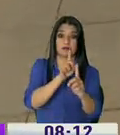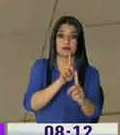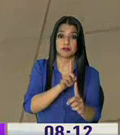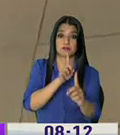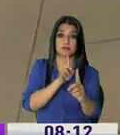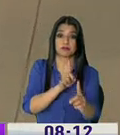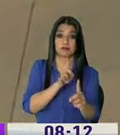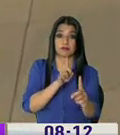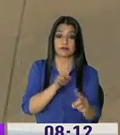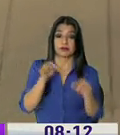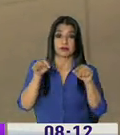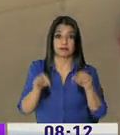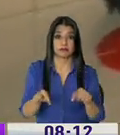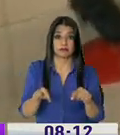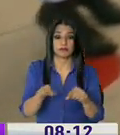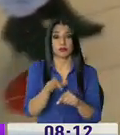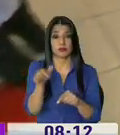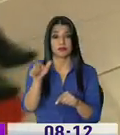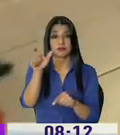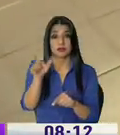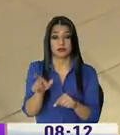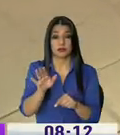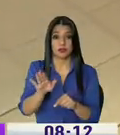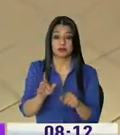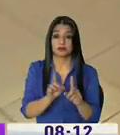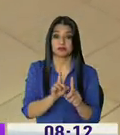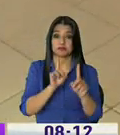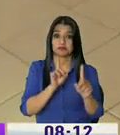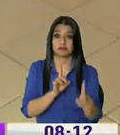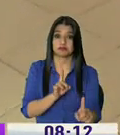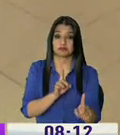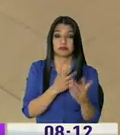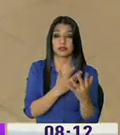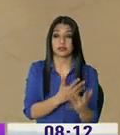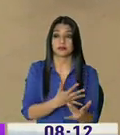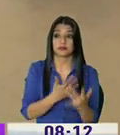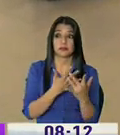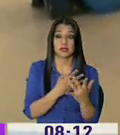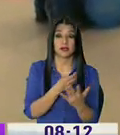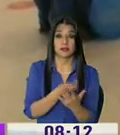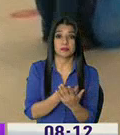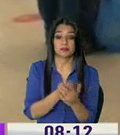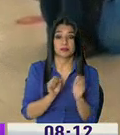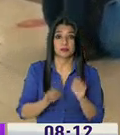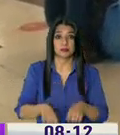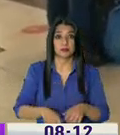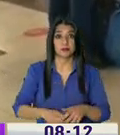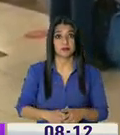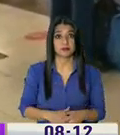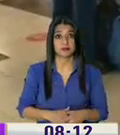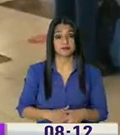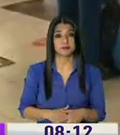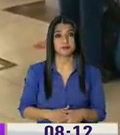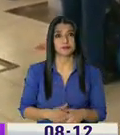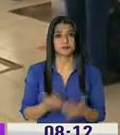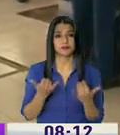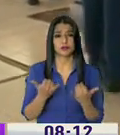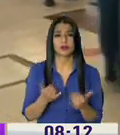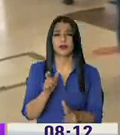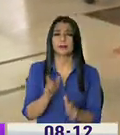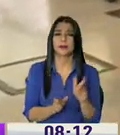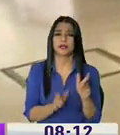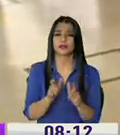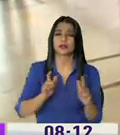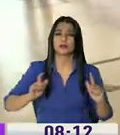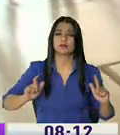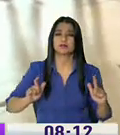colocar aquí, la otra persona ya guardando las distancias para esperar a hacer las compras. En este momento no hay muchas personas en el mercado,